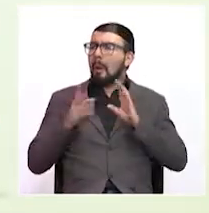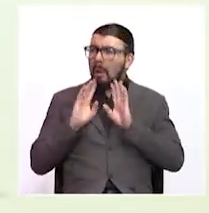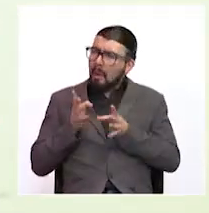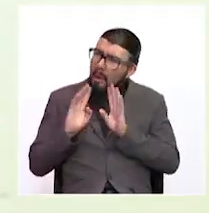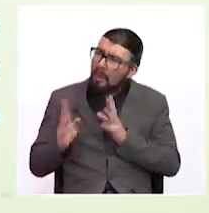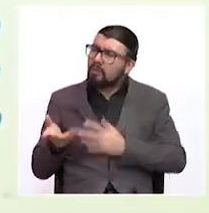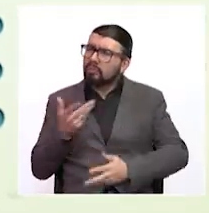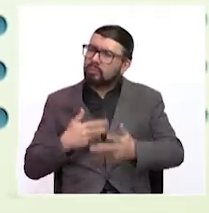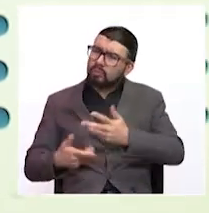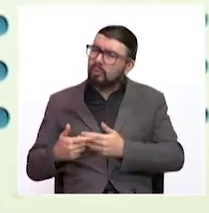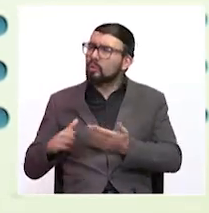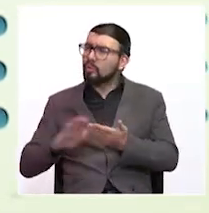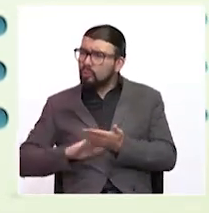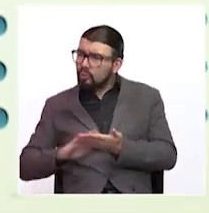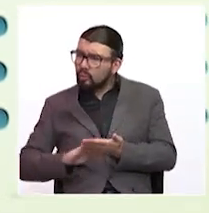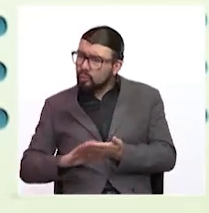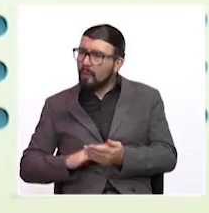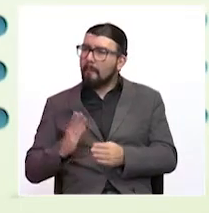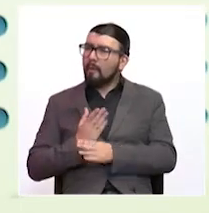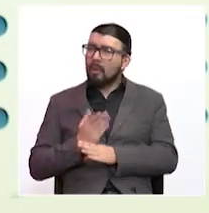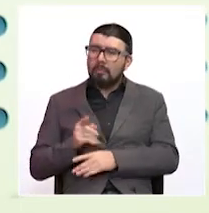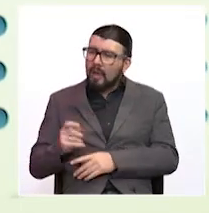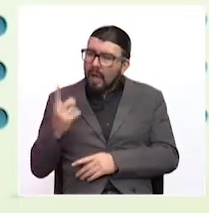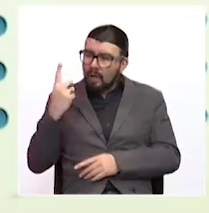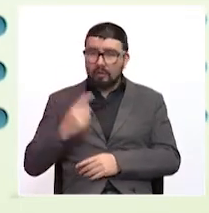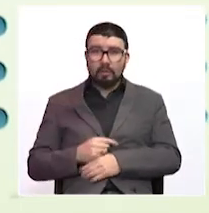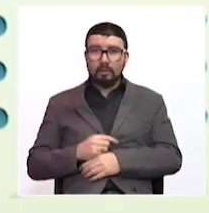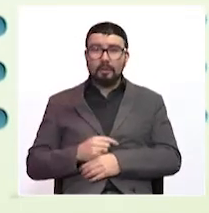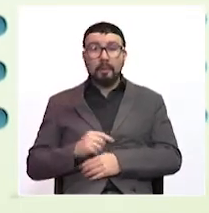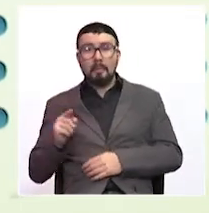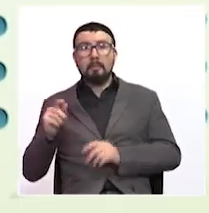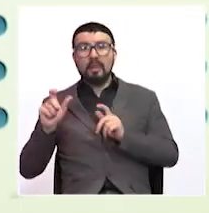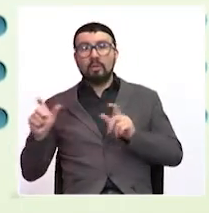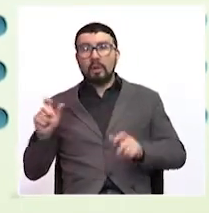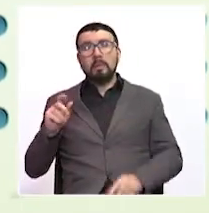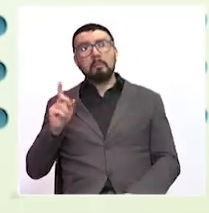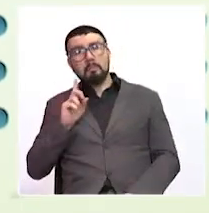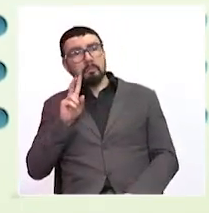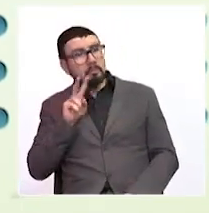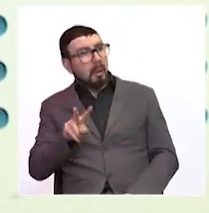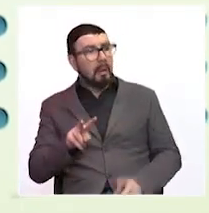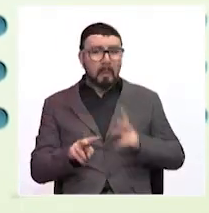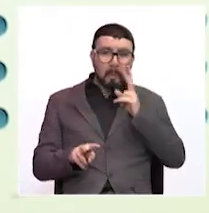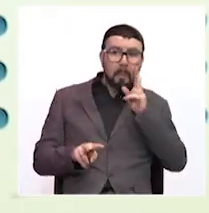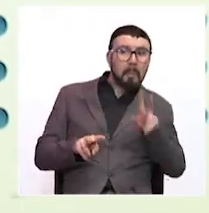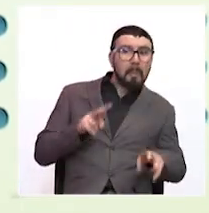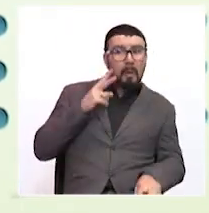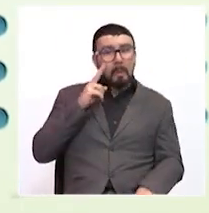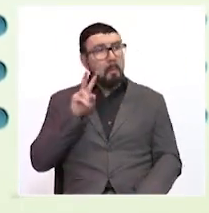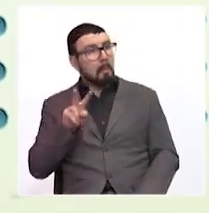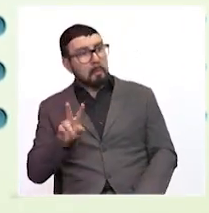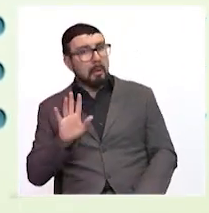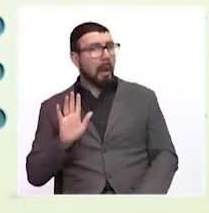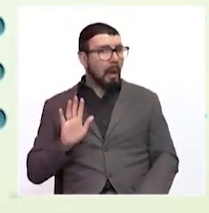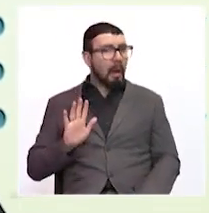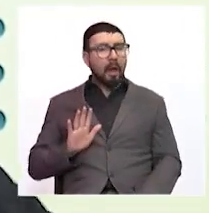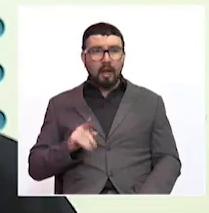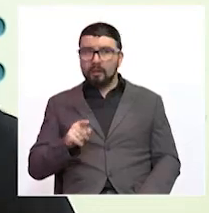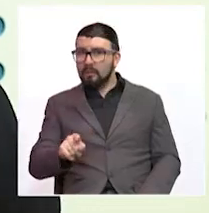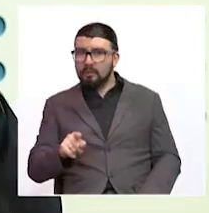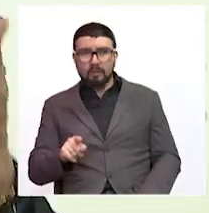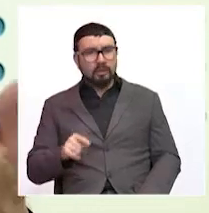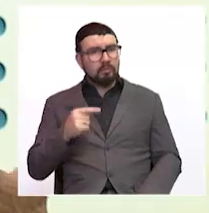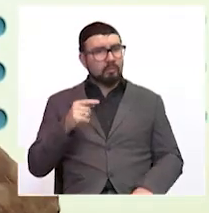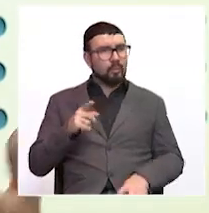sí y esencialmente los extraño los transeúntes actúan como veedores que impiden que la